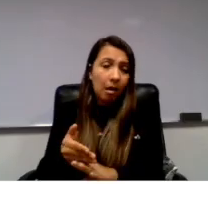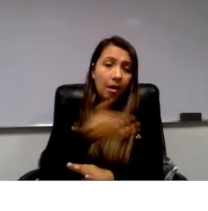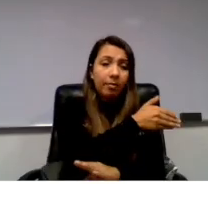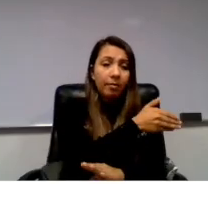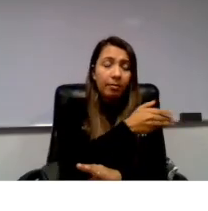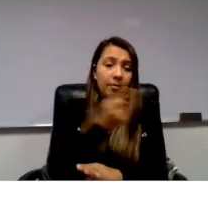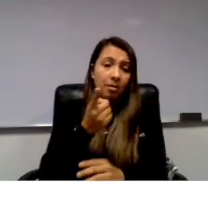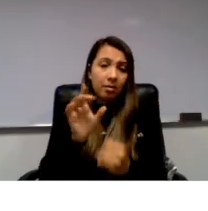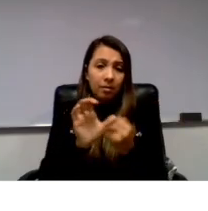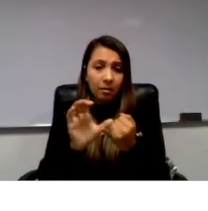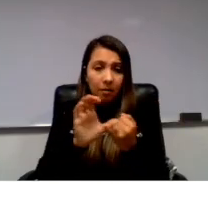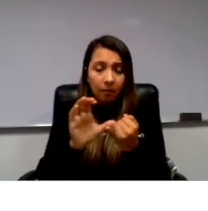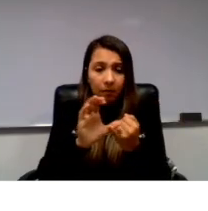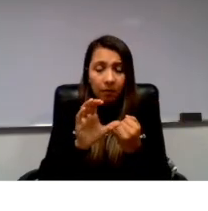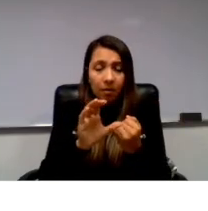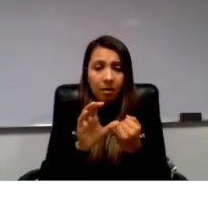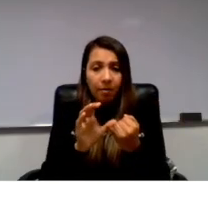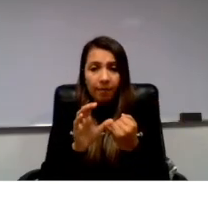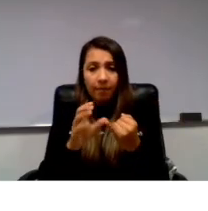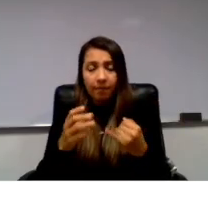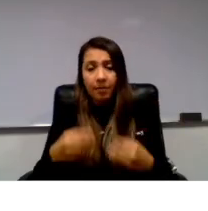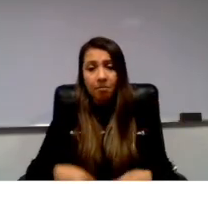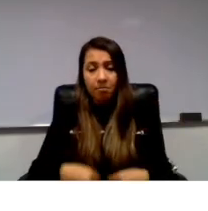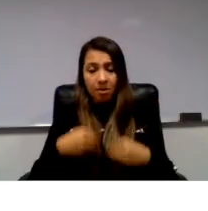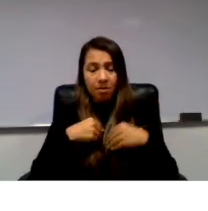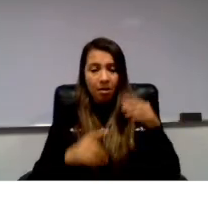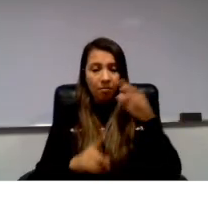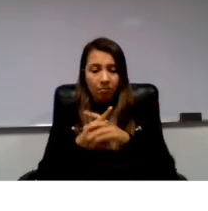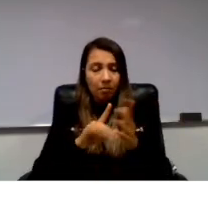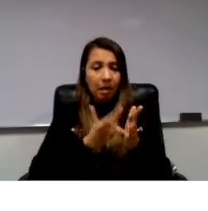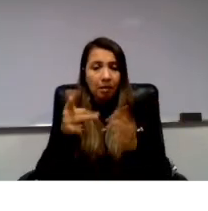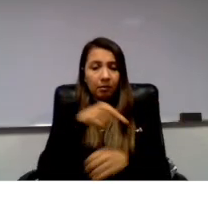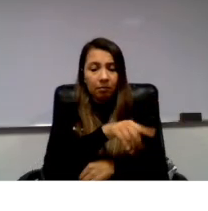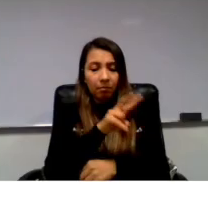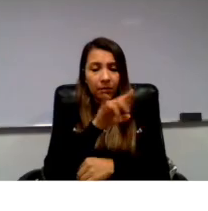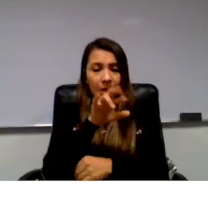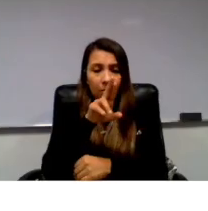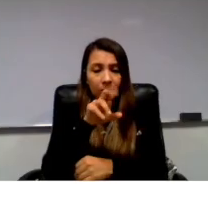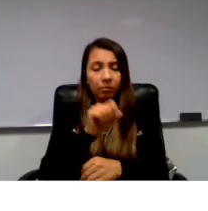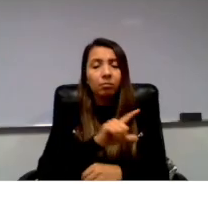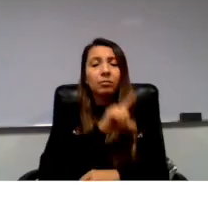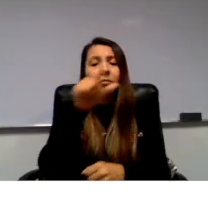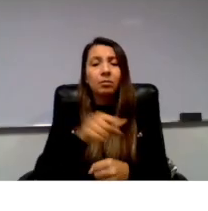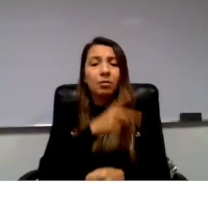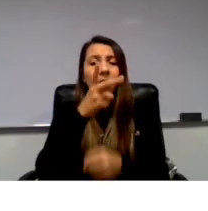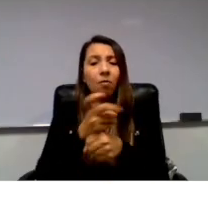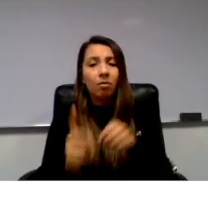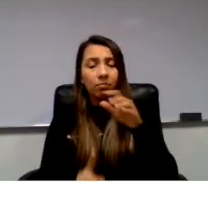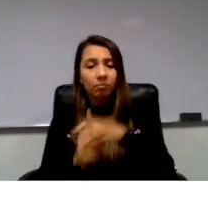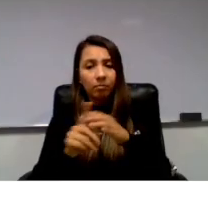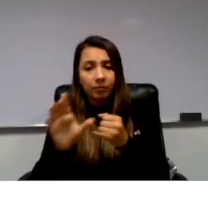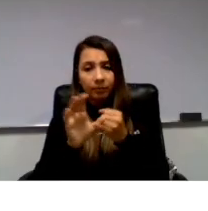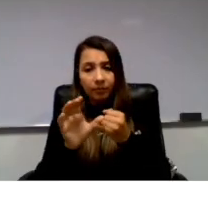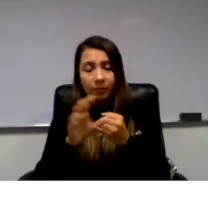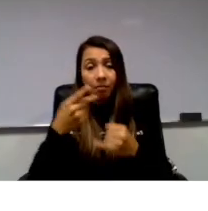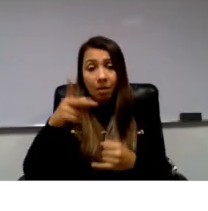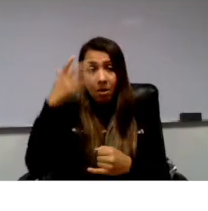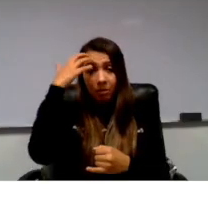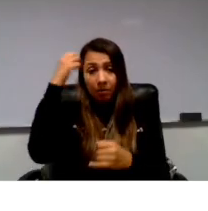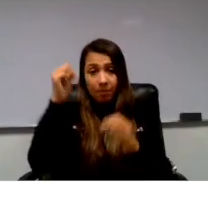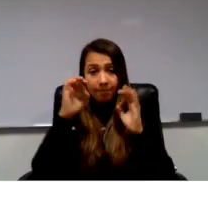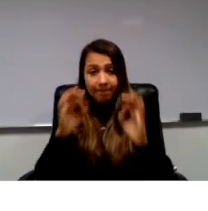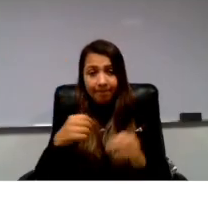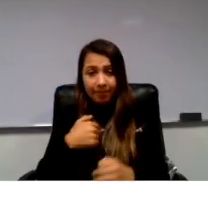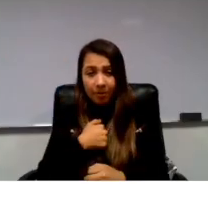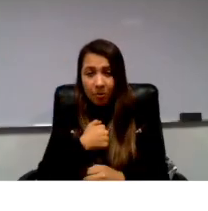las células, ¿no? Que la vida se originó con virus y después estos dieron origen a las células. Conceptualmente no es una propuesta